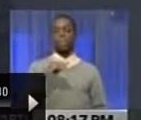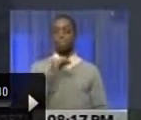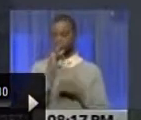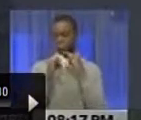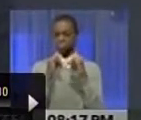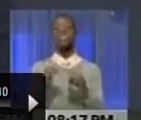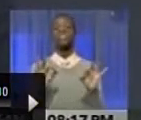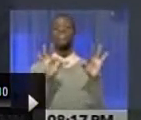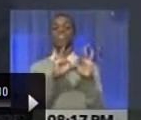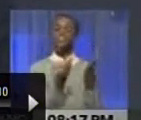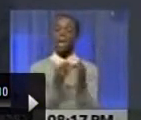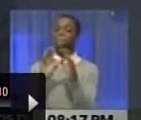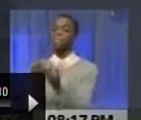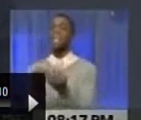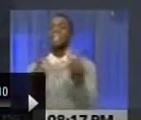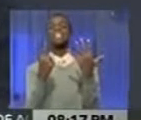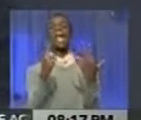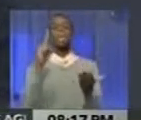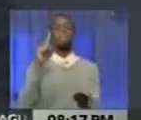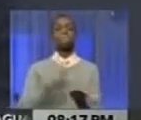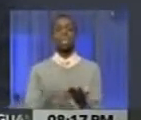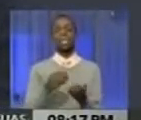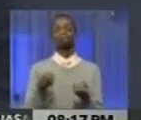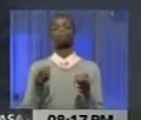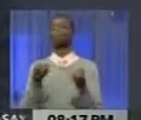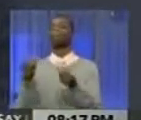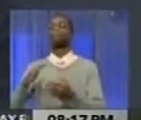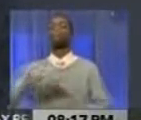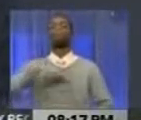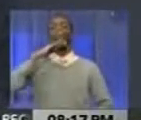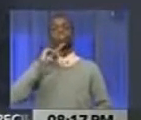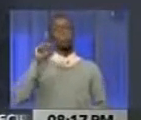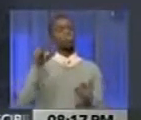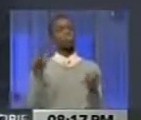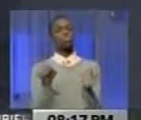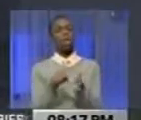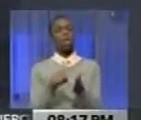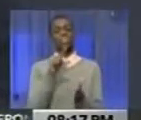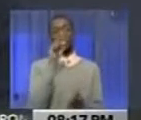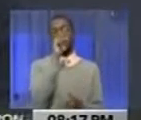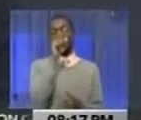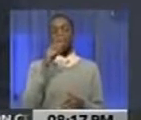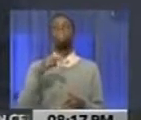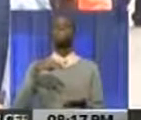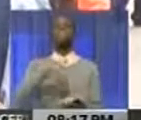familias fueron beneficiadas mediante los comités locales de abastecimiento y producción en Paracotos, Estado Miranda.